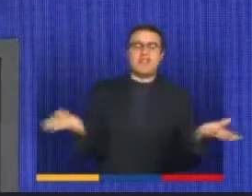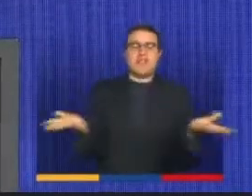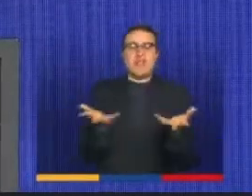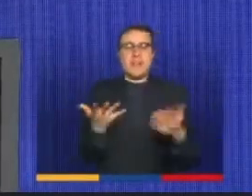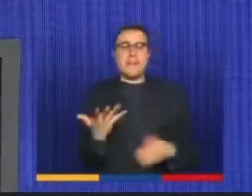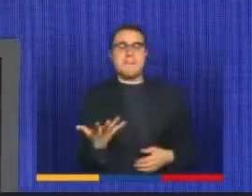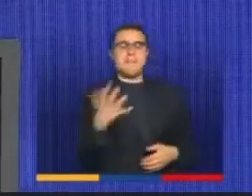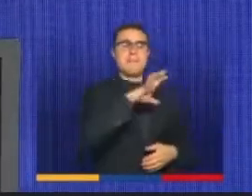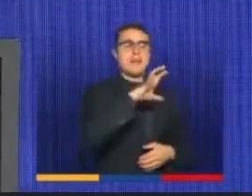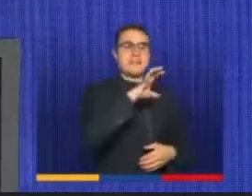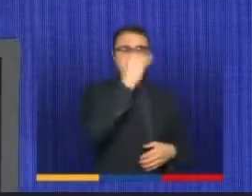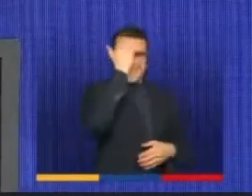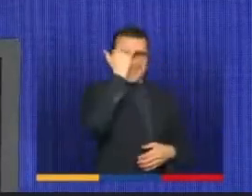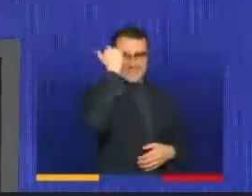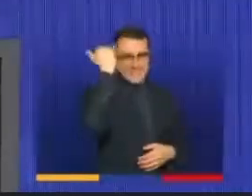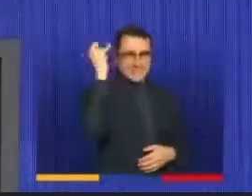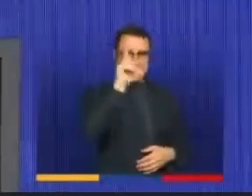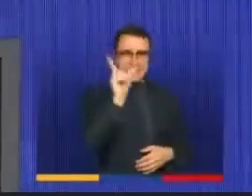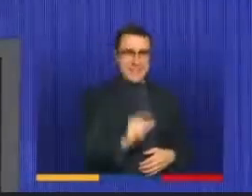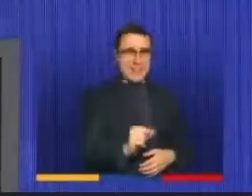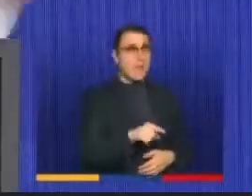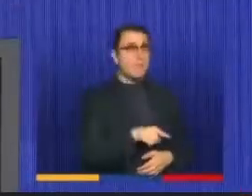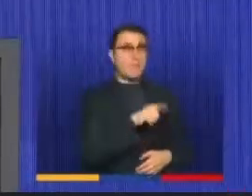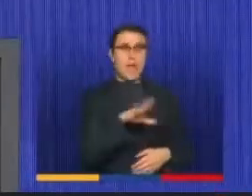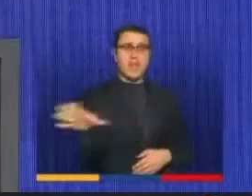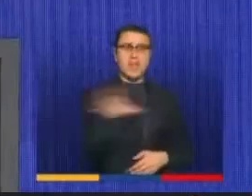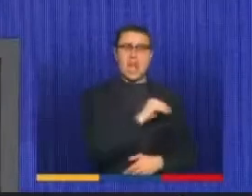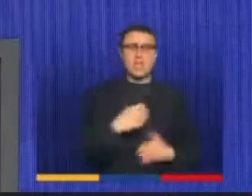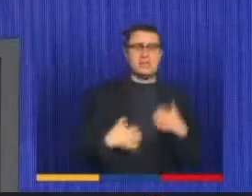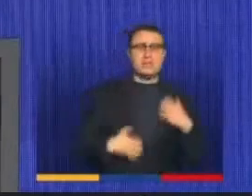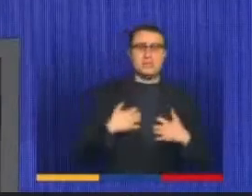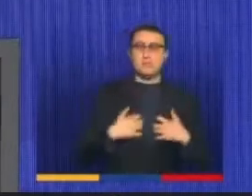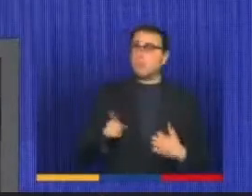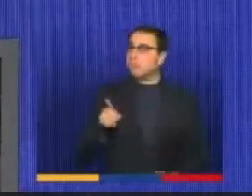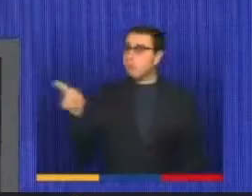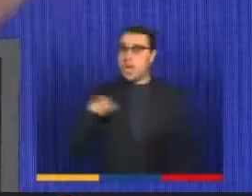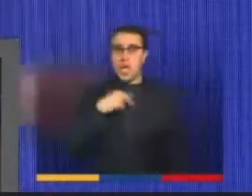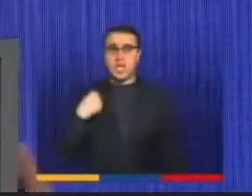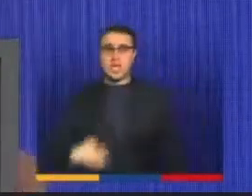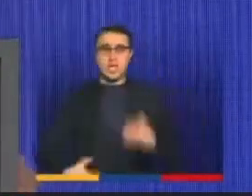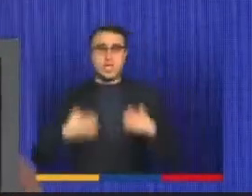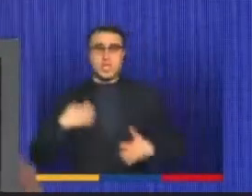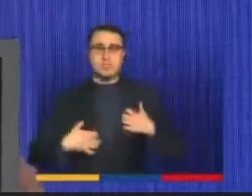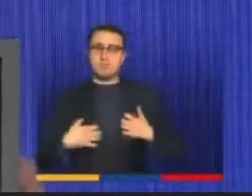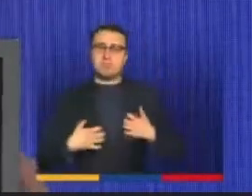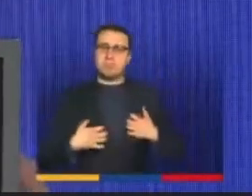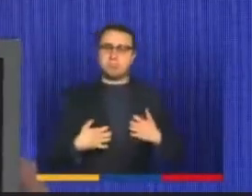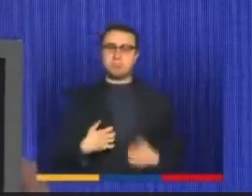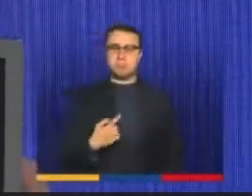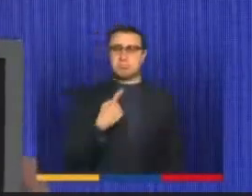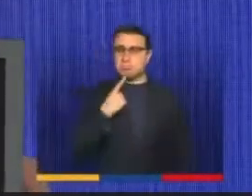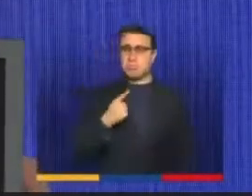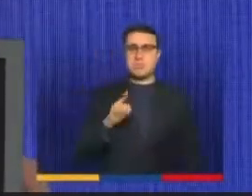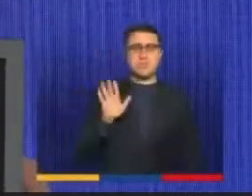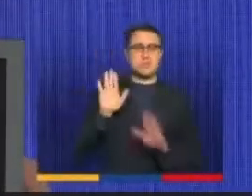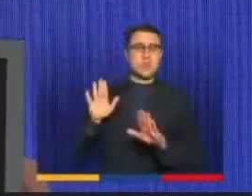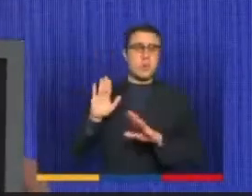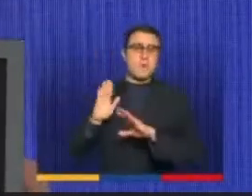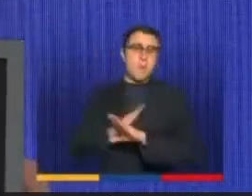Italia, que fue donde se asustó todo el mundo, porque cuando estuvo en China nadie se asustaba, porque decían que ese era un problema de los